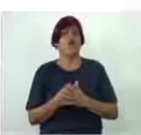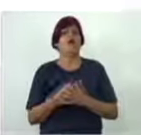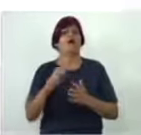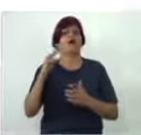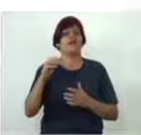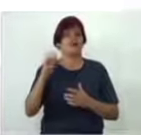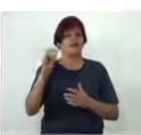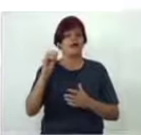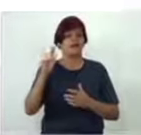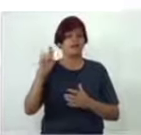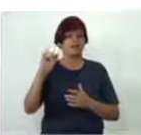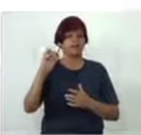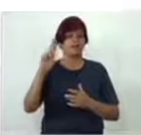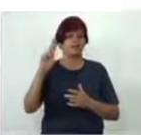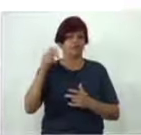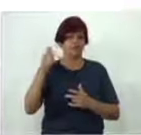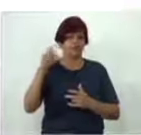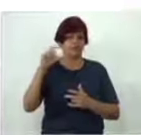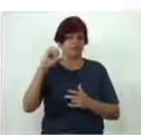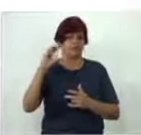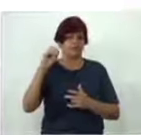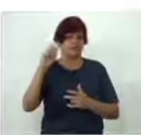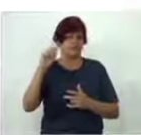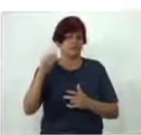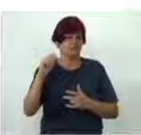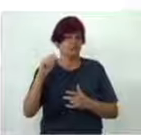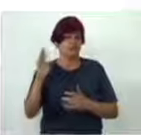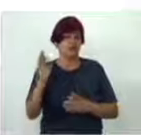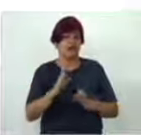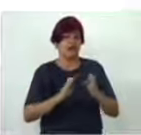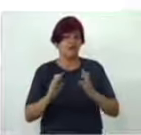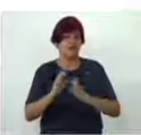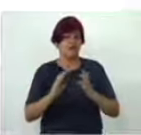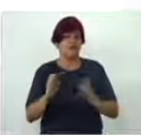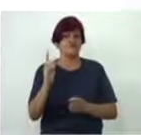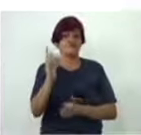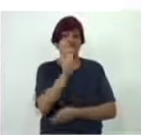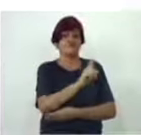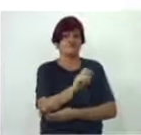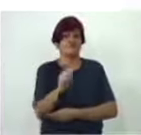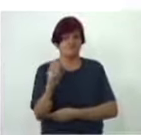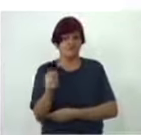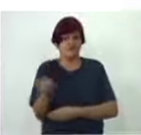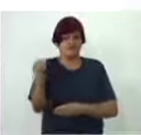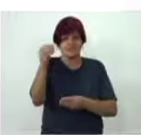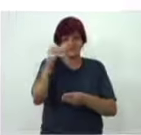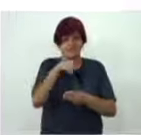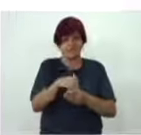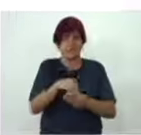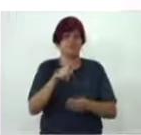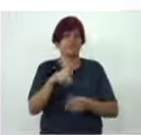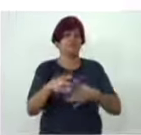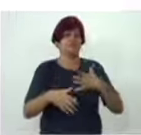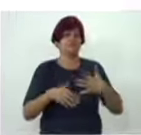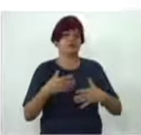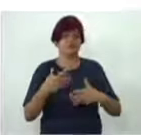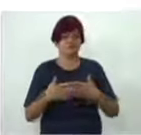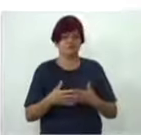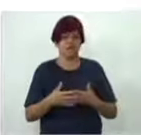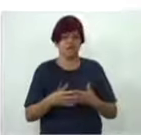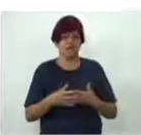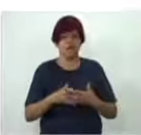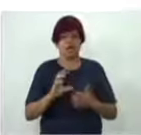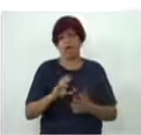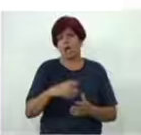¿no es verdad? Es ahí donde parte la actividad. Las funciones didácticas dentro de la actividad. Y cómo